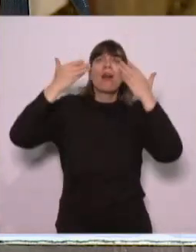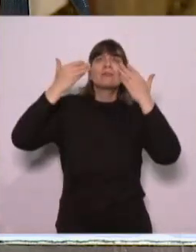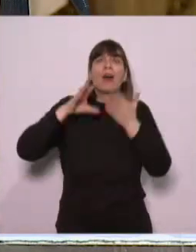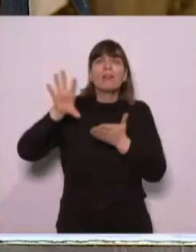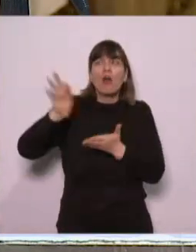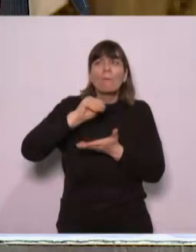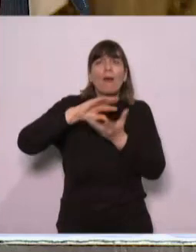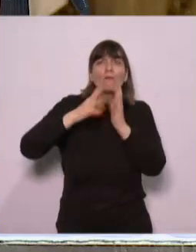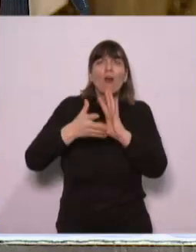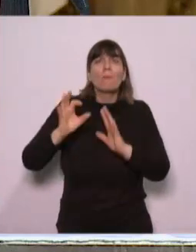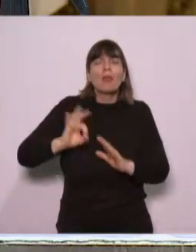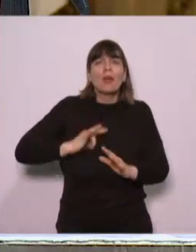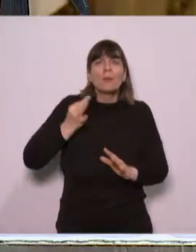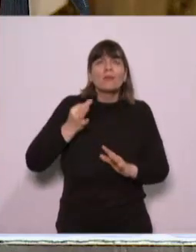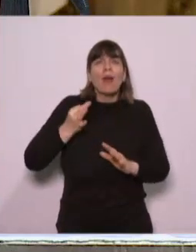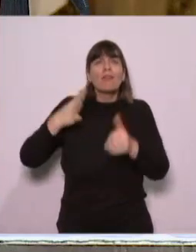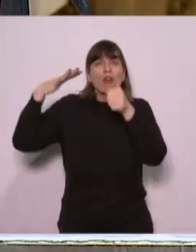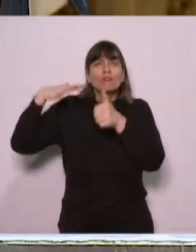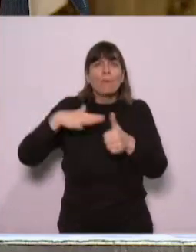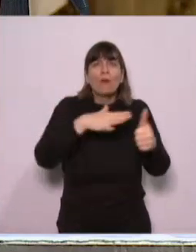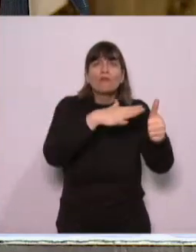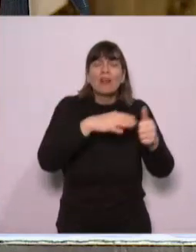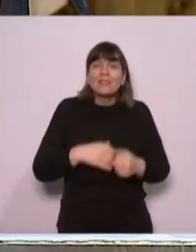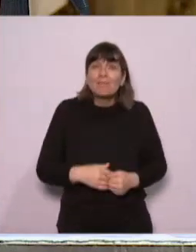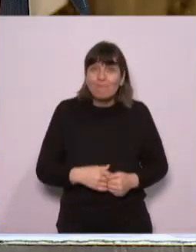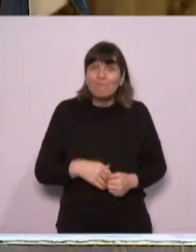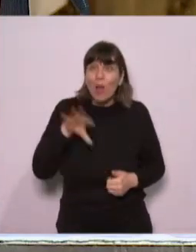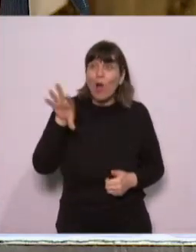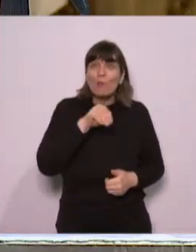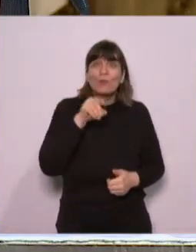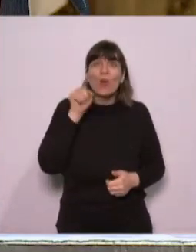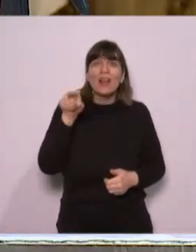gracia de imitar la forma de vida de los apóstoles,